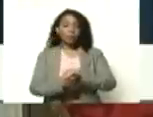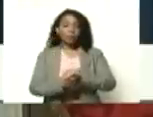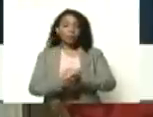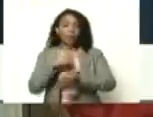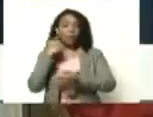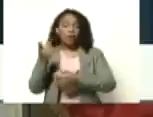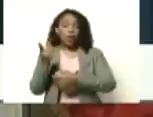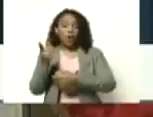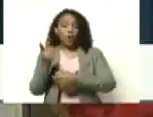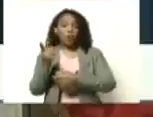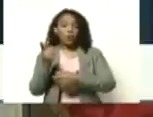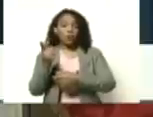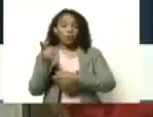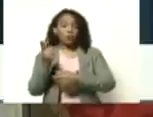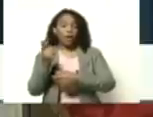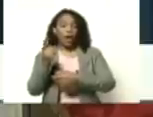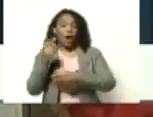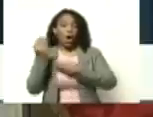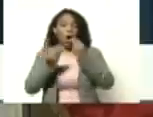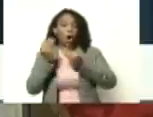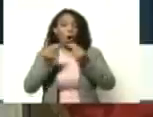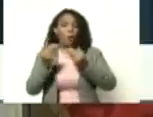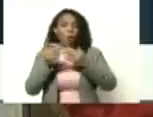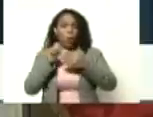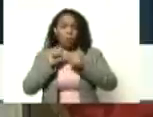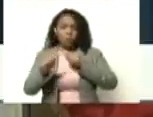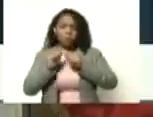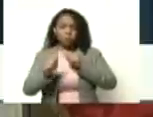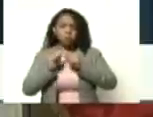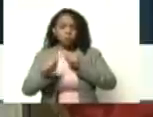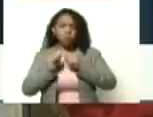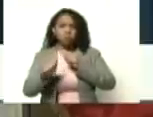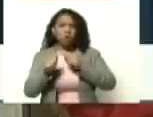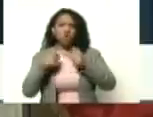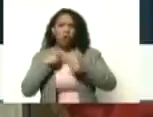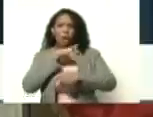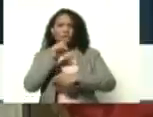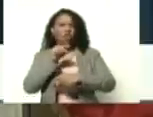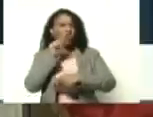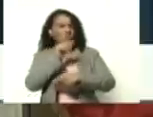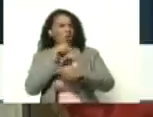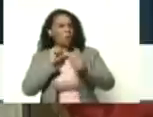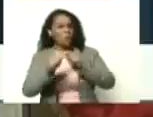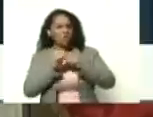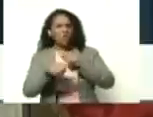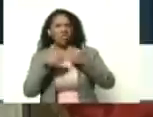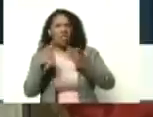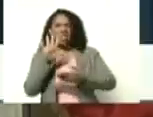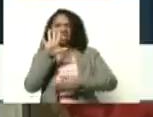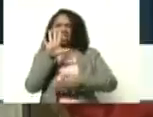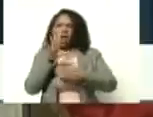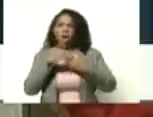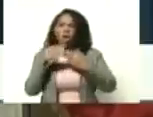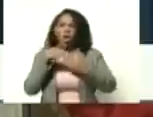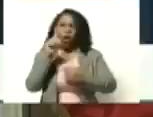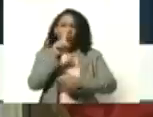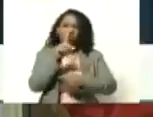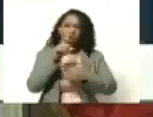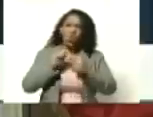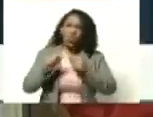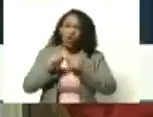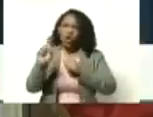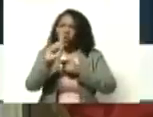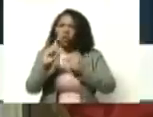refiere y dice cómo eran los billetes yo le pregunté de los billetes que eran de cinco dólares de uno que no se